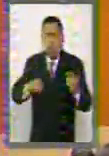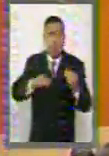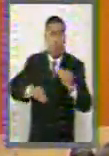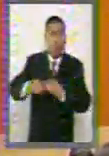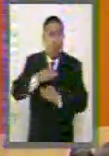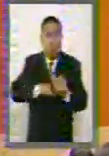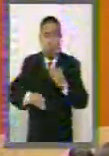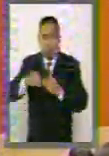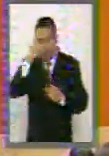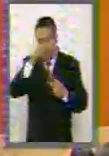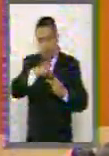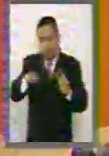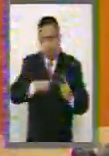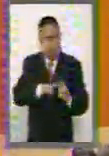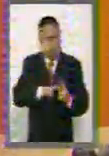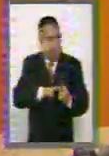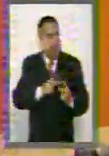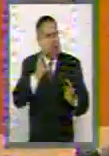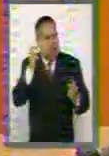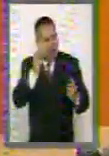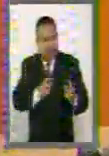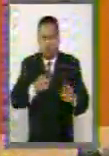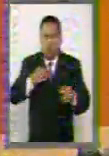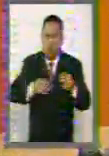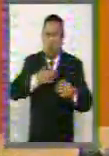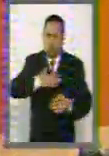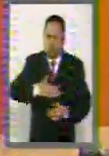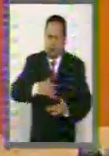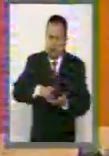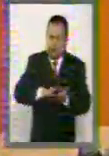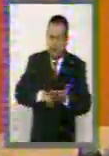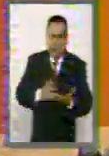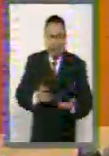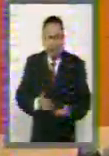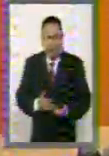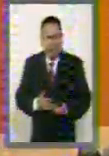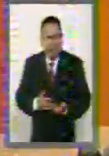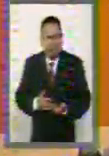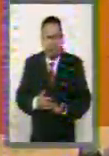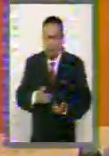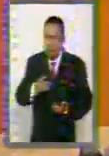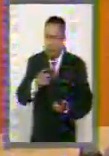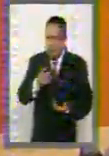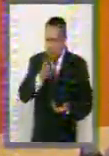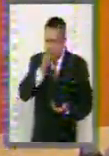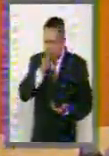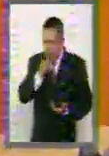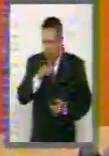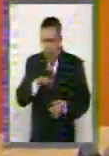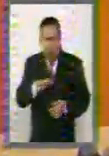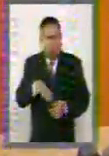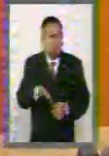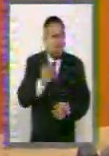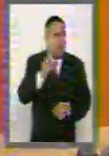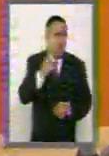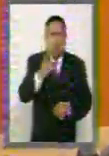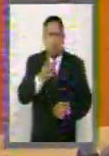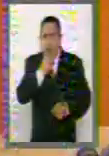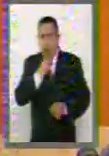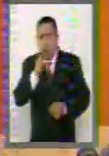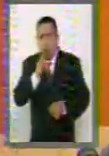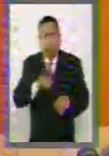mexicanos el valor de la justicia? ¿Por qué no podemos encontrar a dos mexicanos o